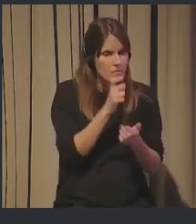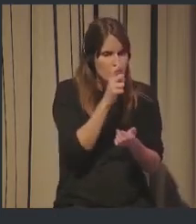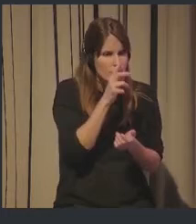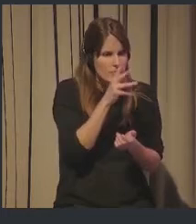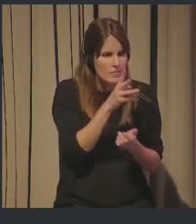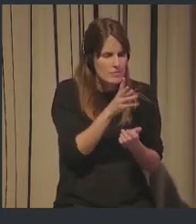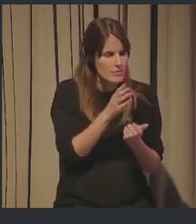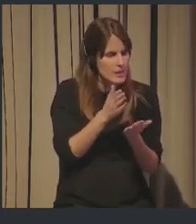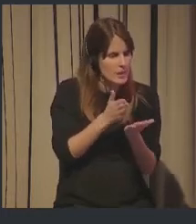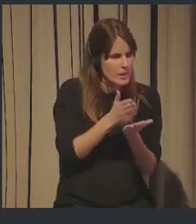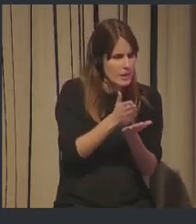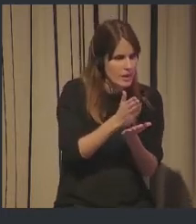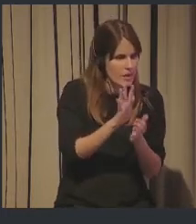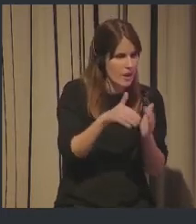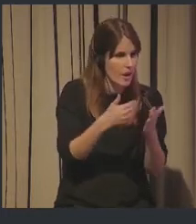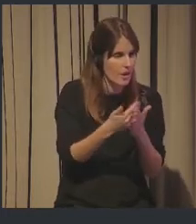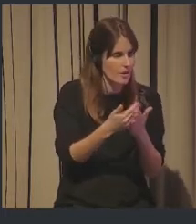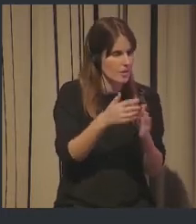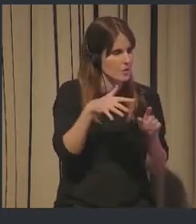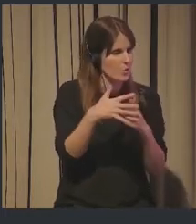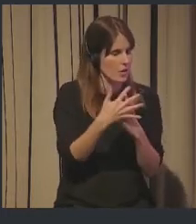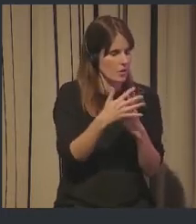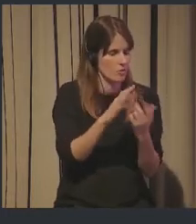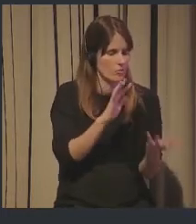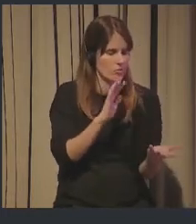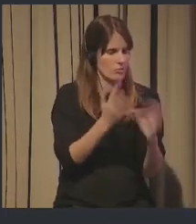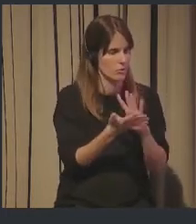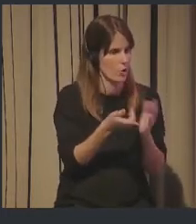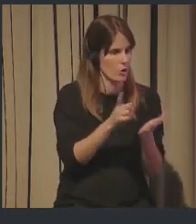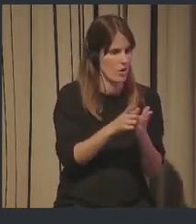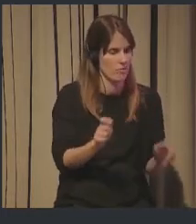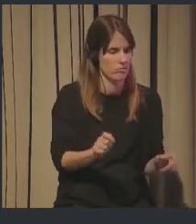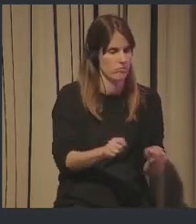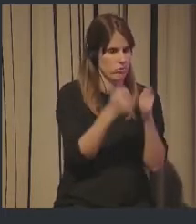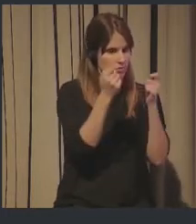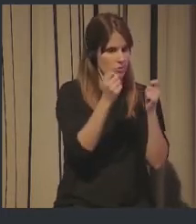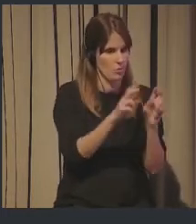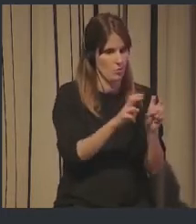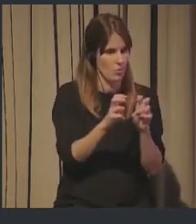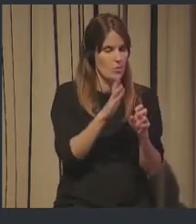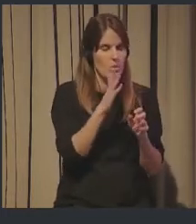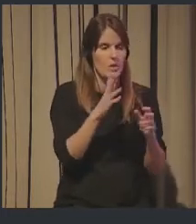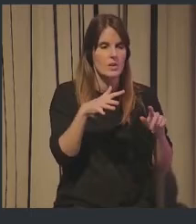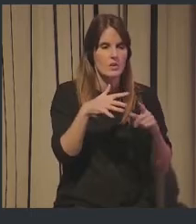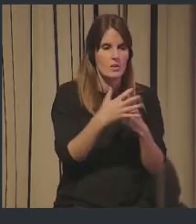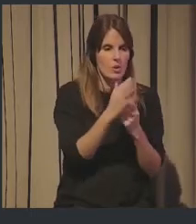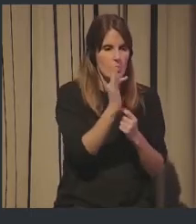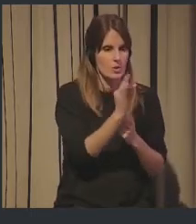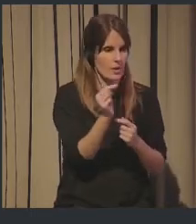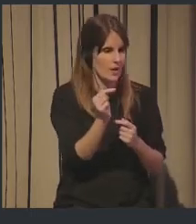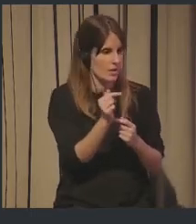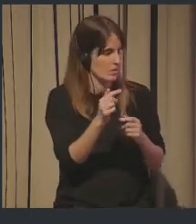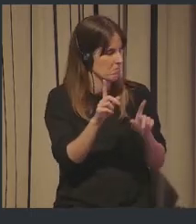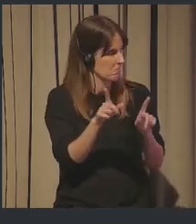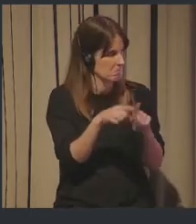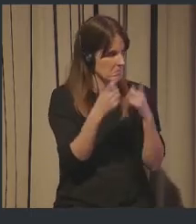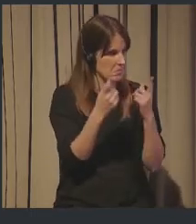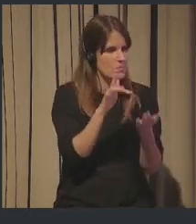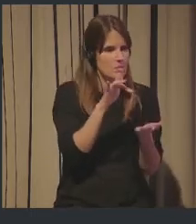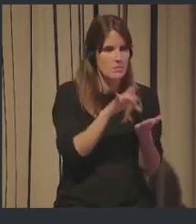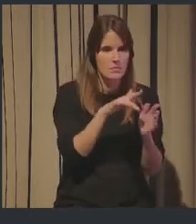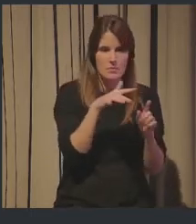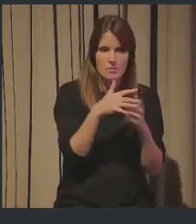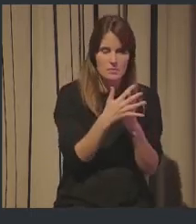tiempo hasta que llega una disrupción, generalmente un evento. Puede ser un buen evento o un mal evento, pero llega ese evento